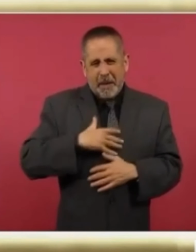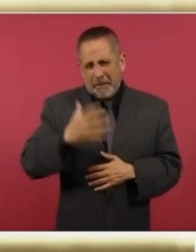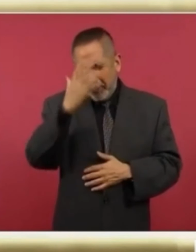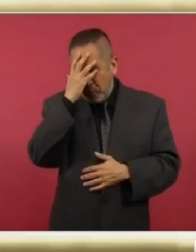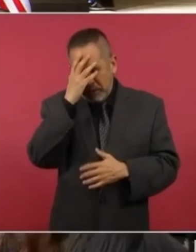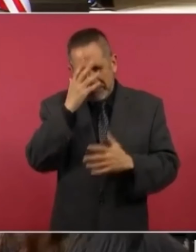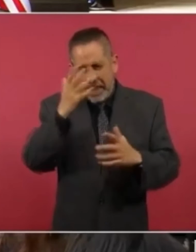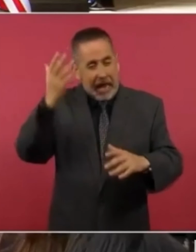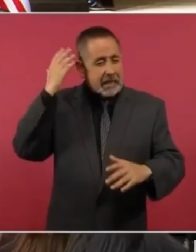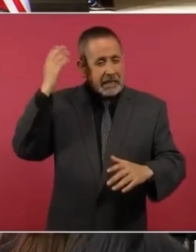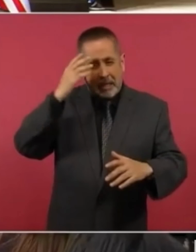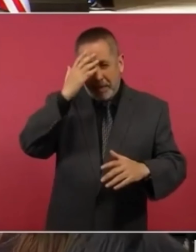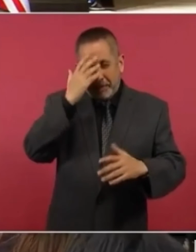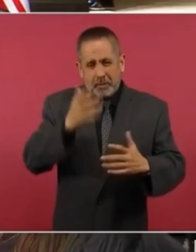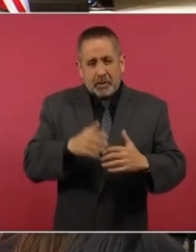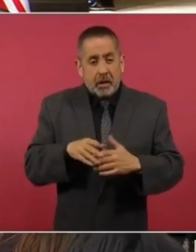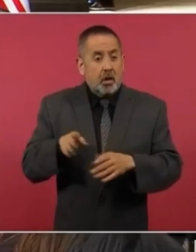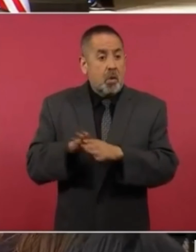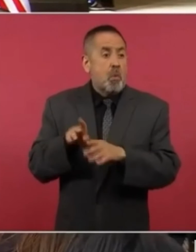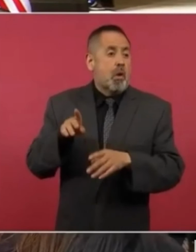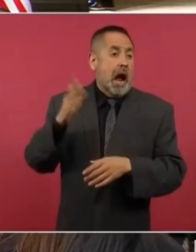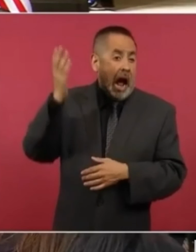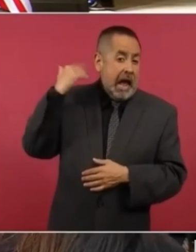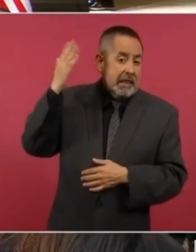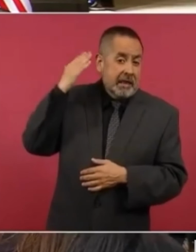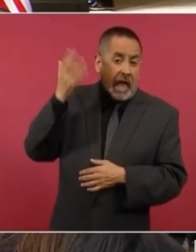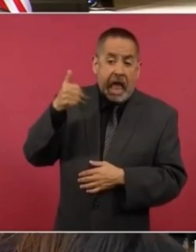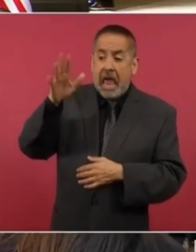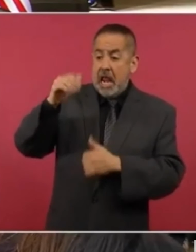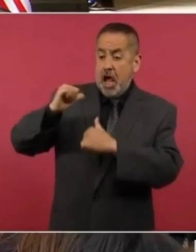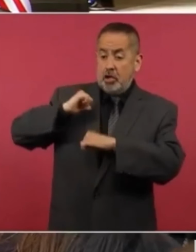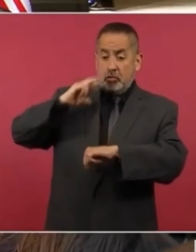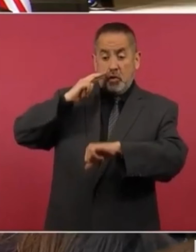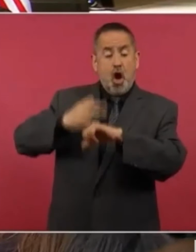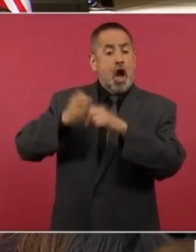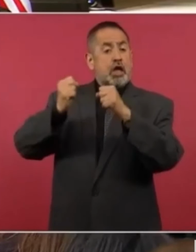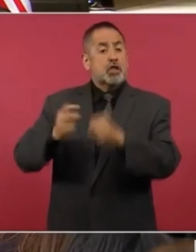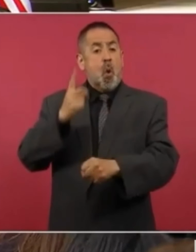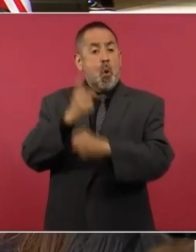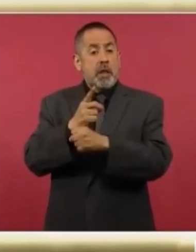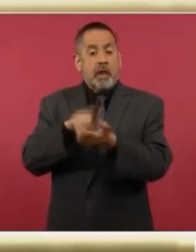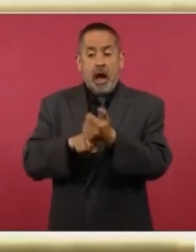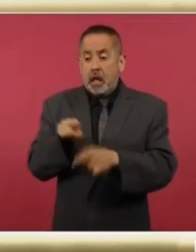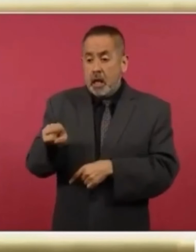decirlo, que los encargados de garantizar la seguridad pública